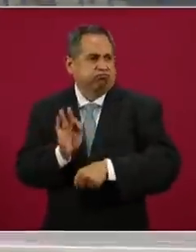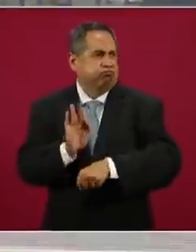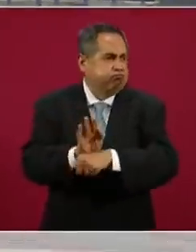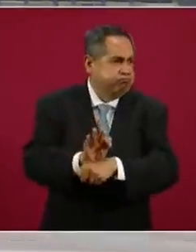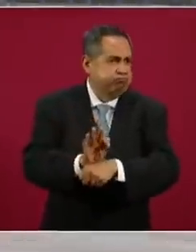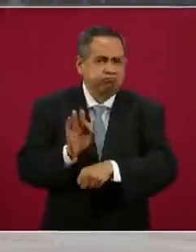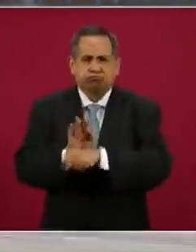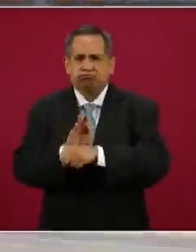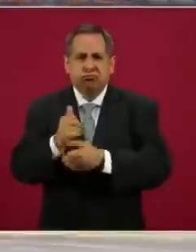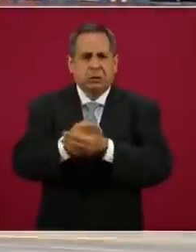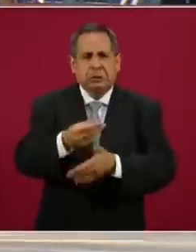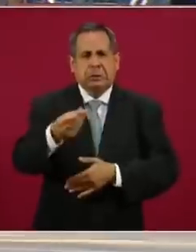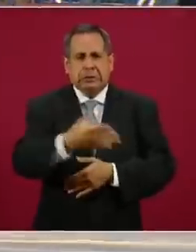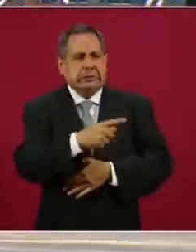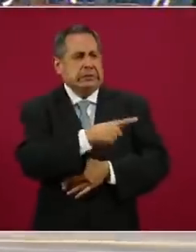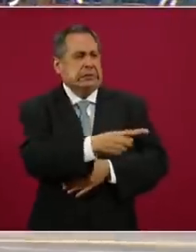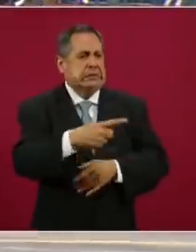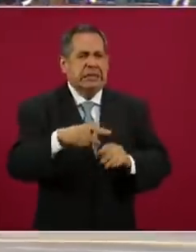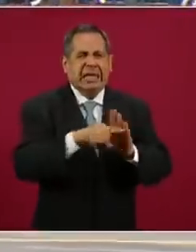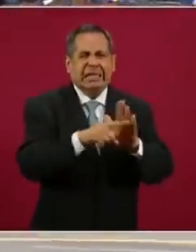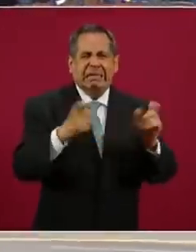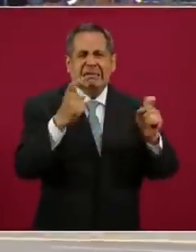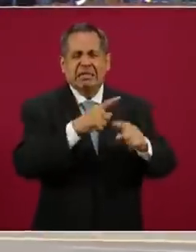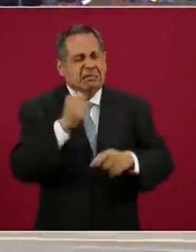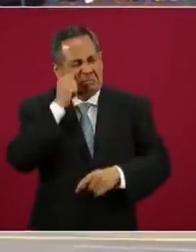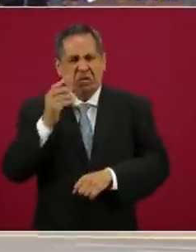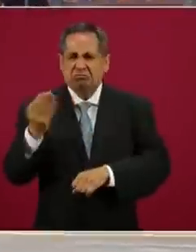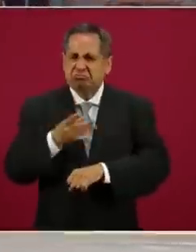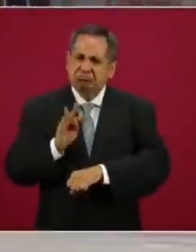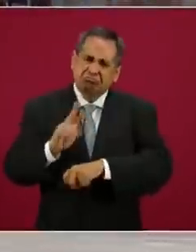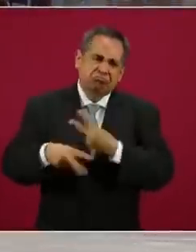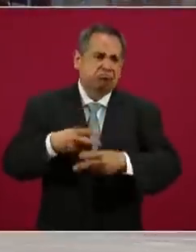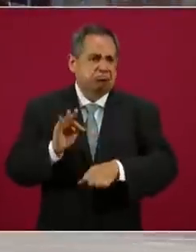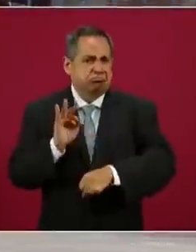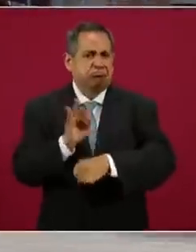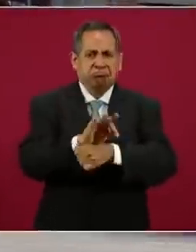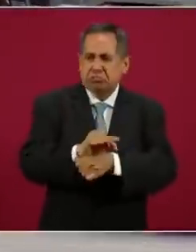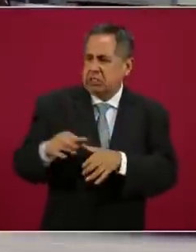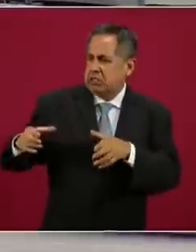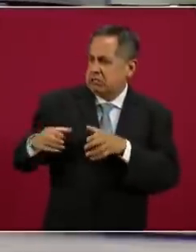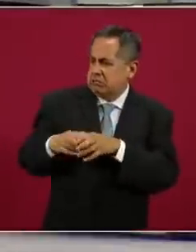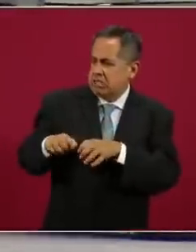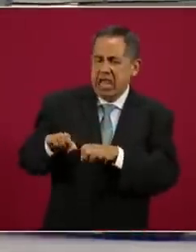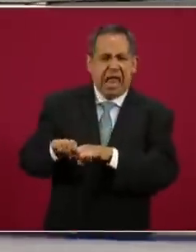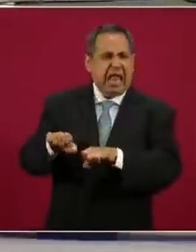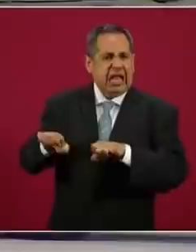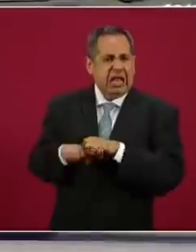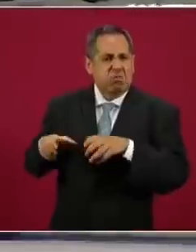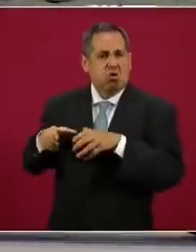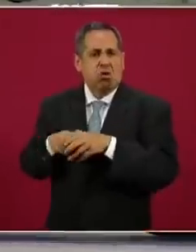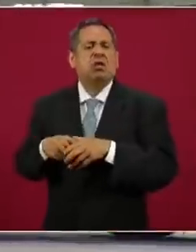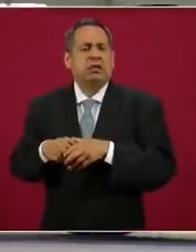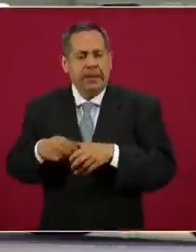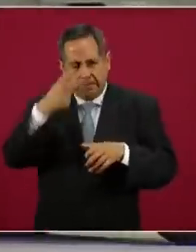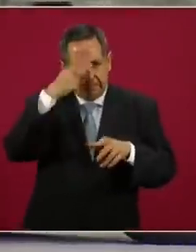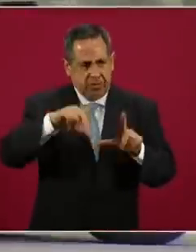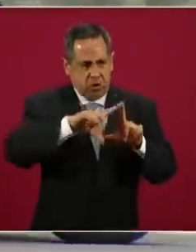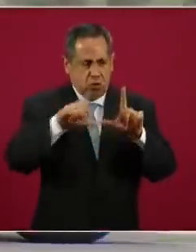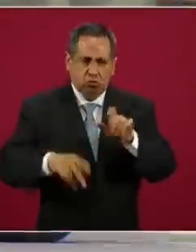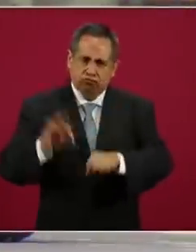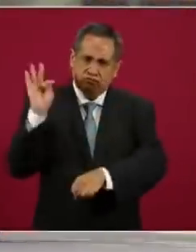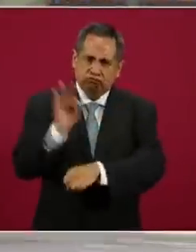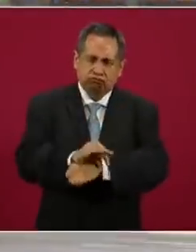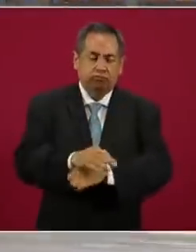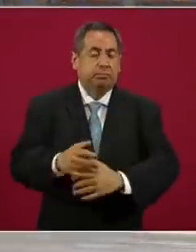y las adversidades demostrando con ello la capacidad para trabajar en equipo a favor de nuestro méxico efectivamente